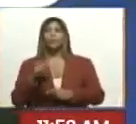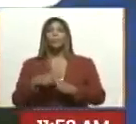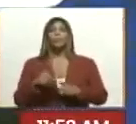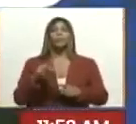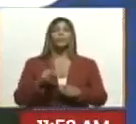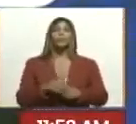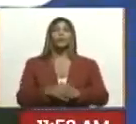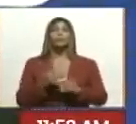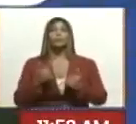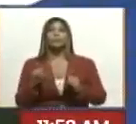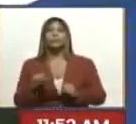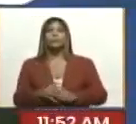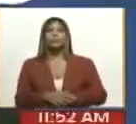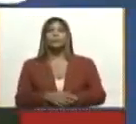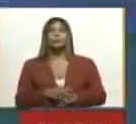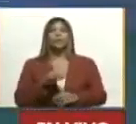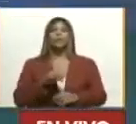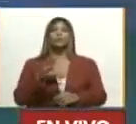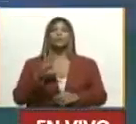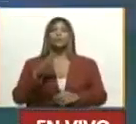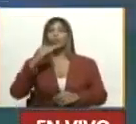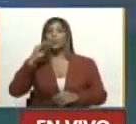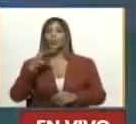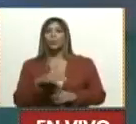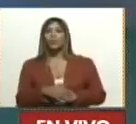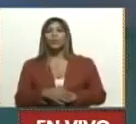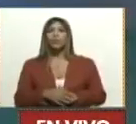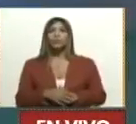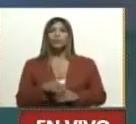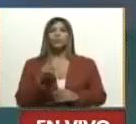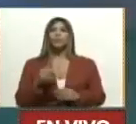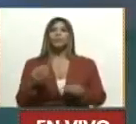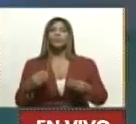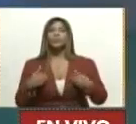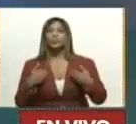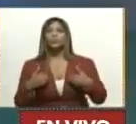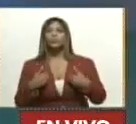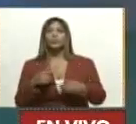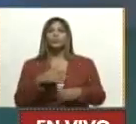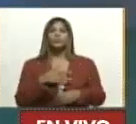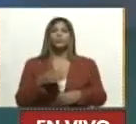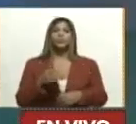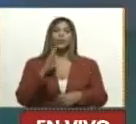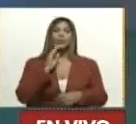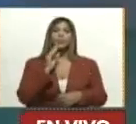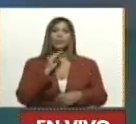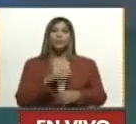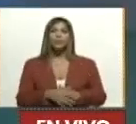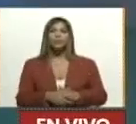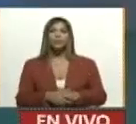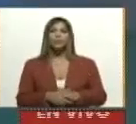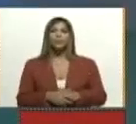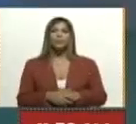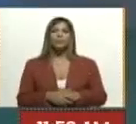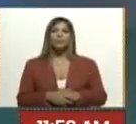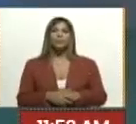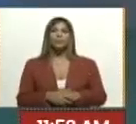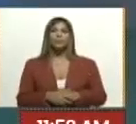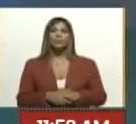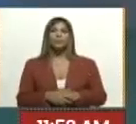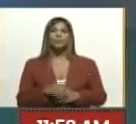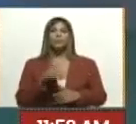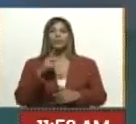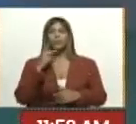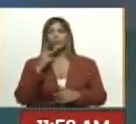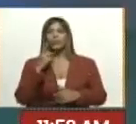héroe, uno de los héroes de esos 5 cubanos que también vivieron esta lamentable experiencia que hoy atraviesa el diplomático Alex